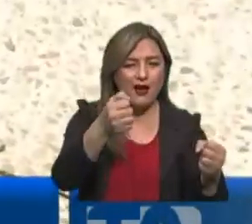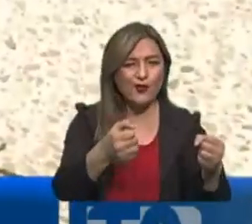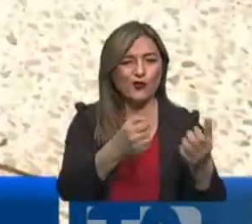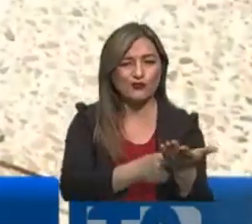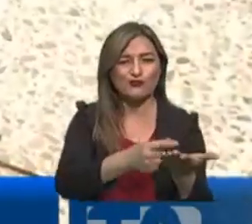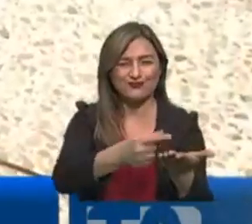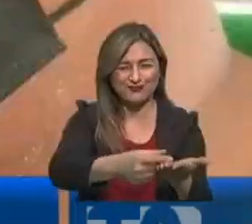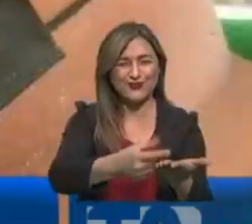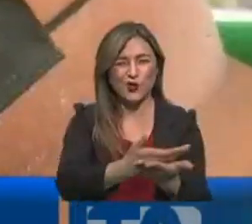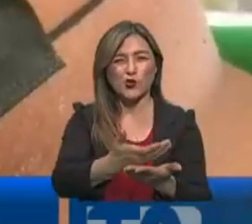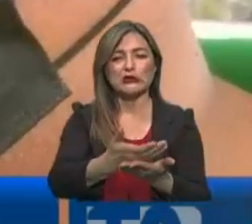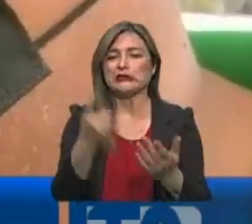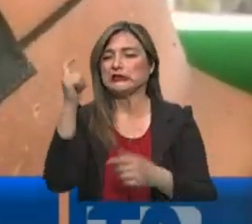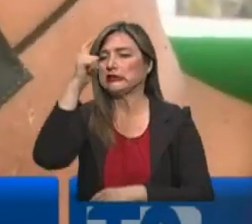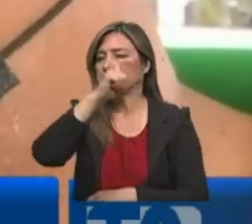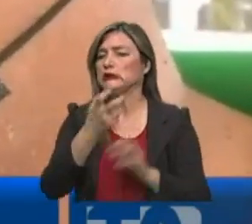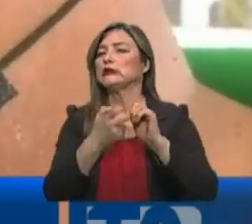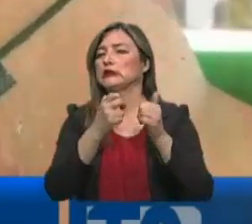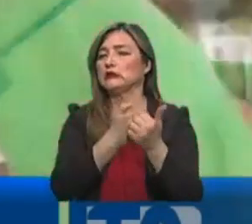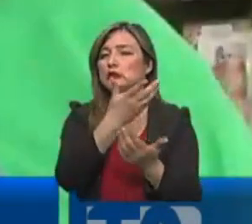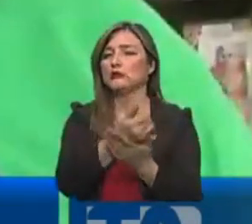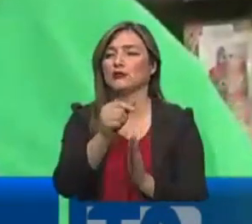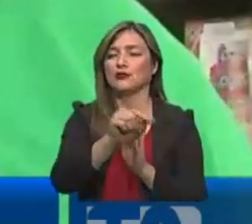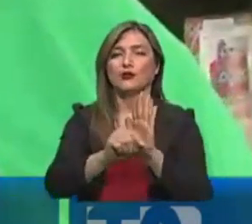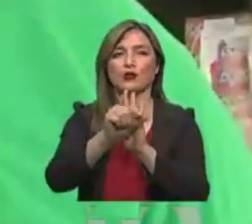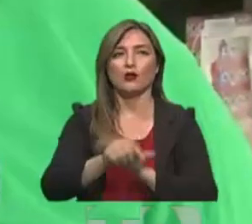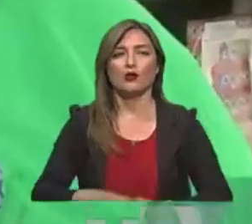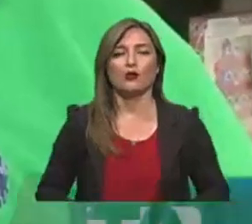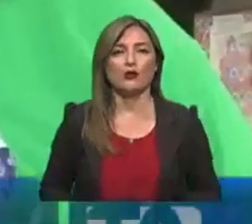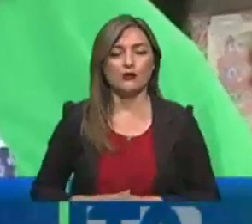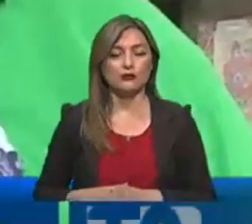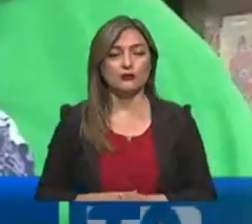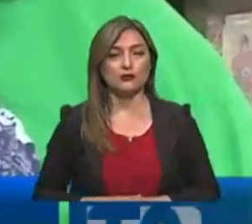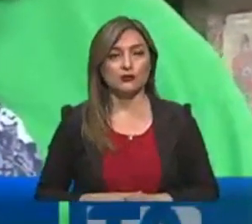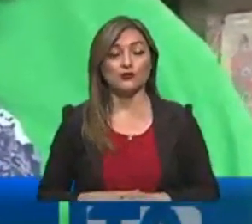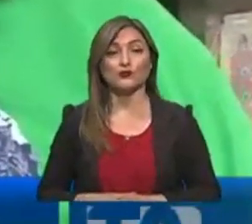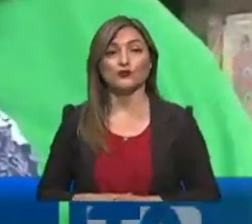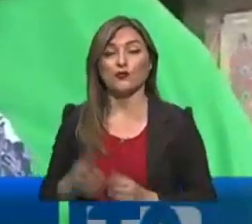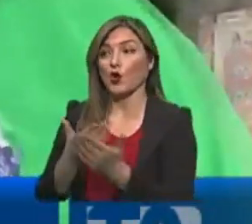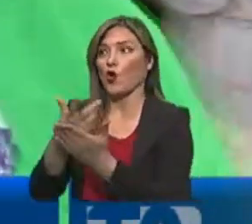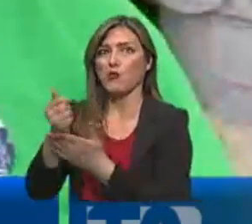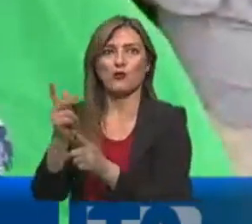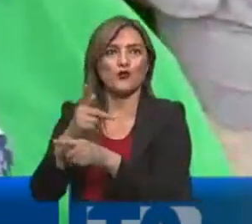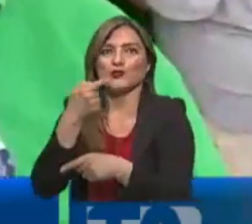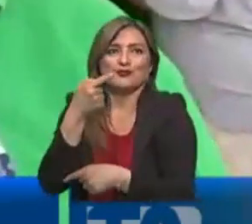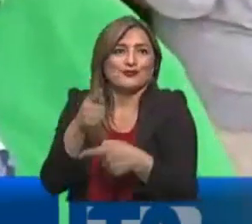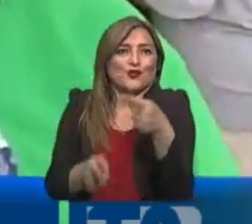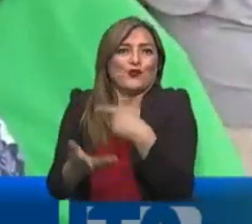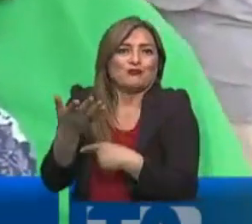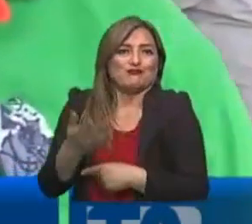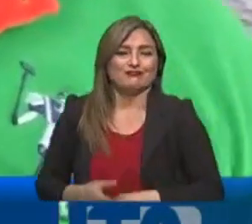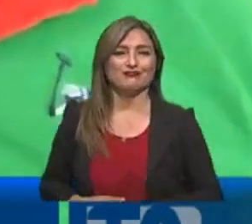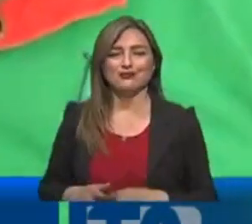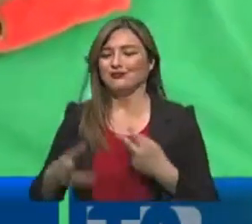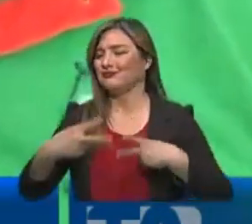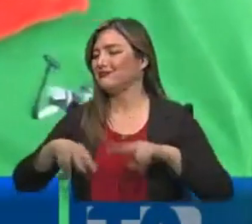vehículos también pasan dificultades para mantener la oferta. Dicen que no se puede hacer importaciones, todo ha